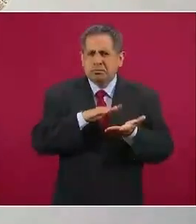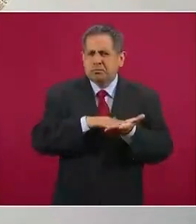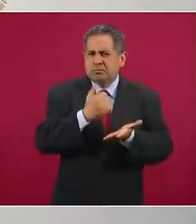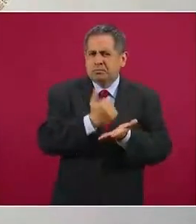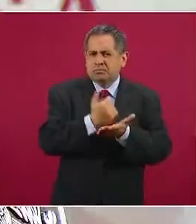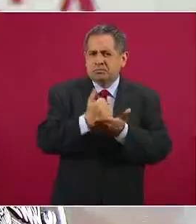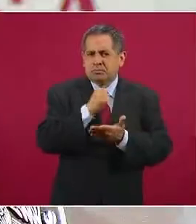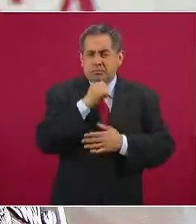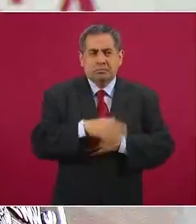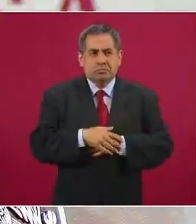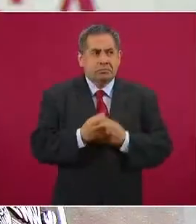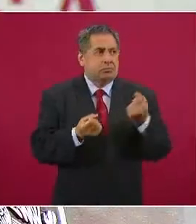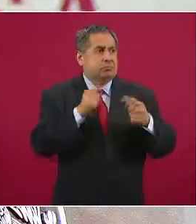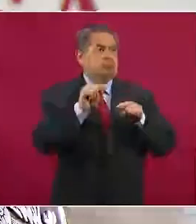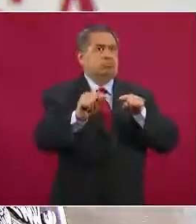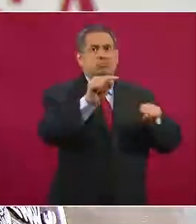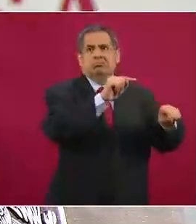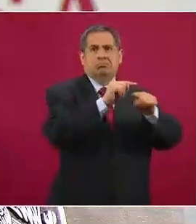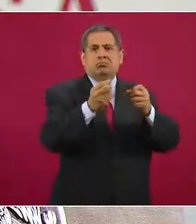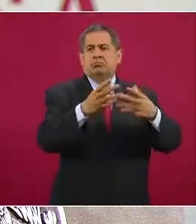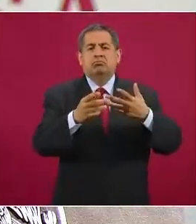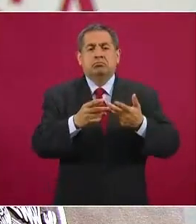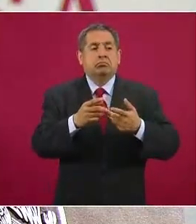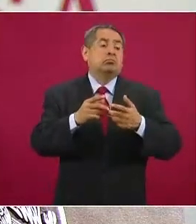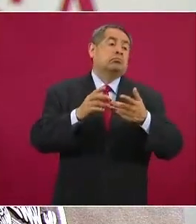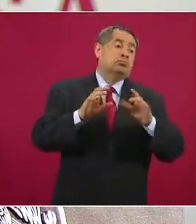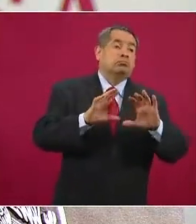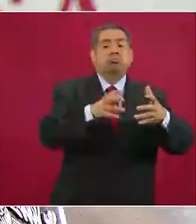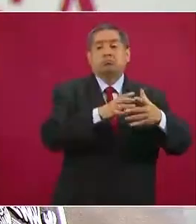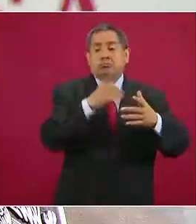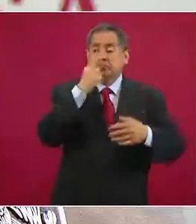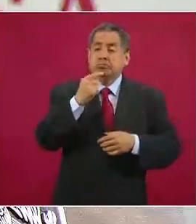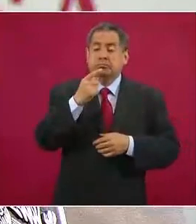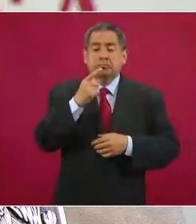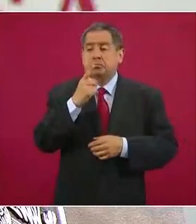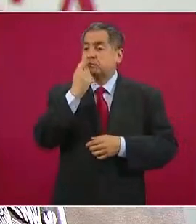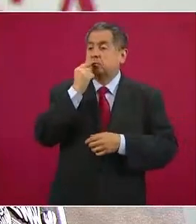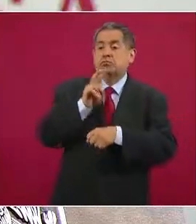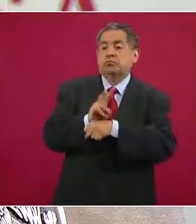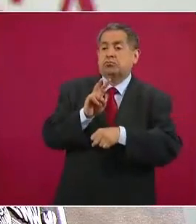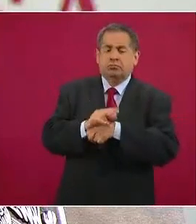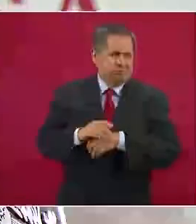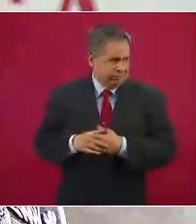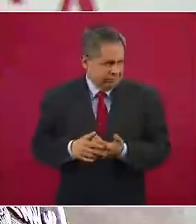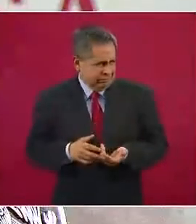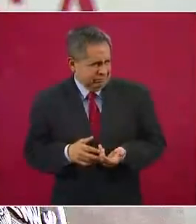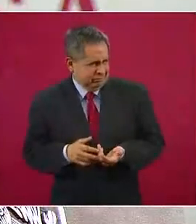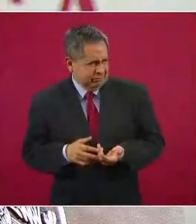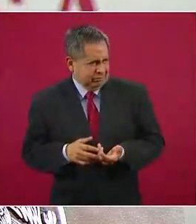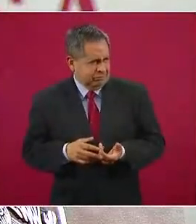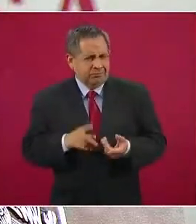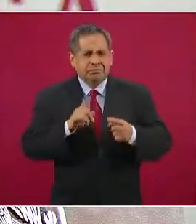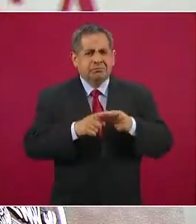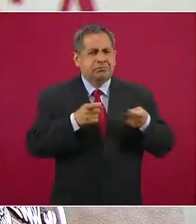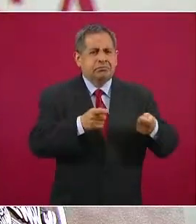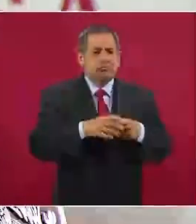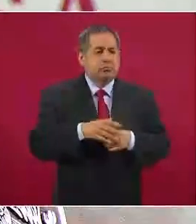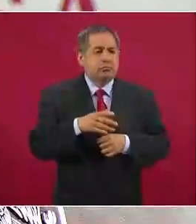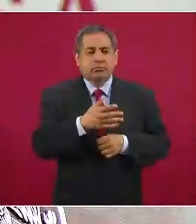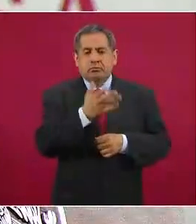por todos lados, sin control, porque dejaron de tener